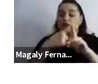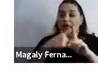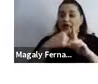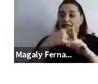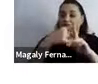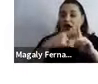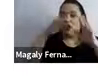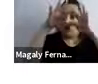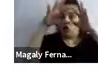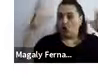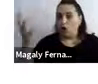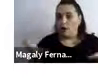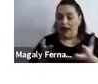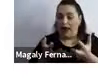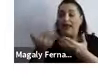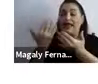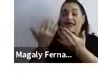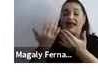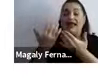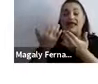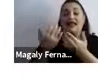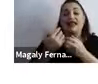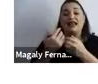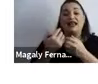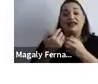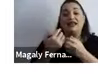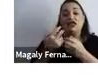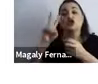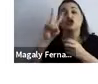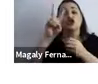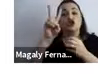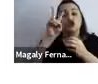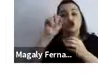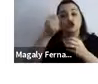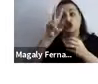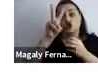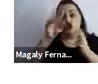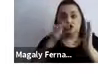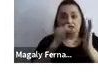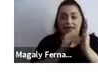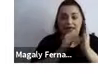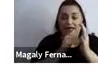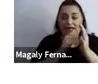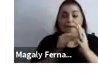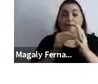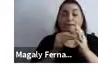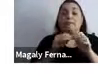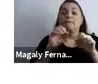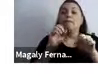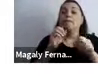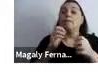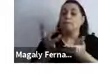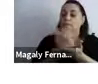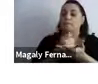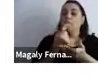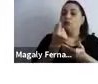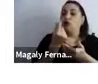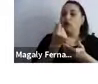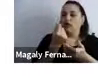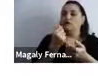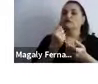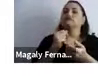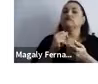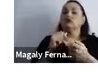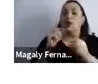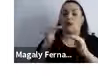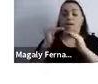vida, la media global de unos 12.000 en poder adquisitivo, y luego tenemos un